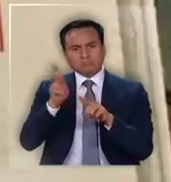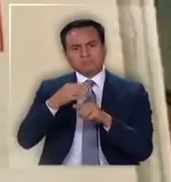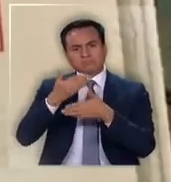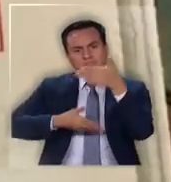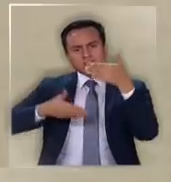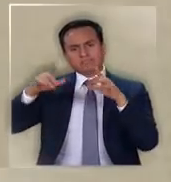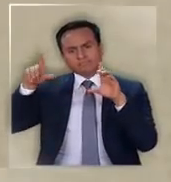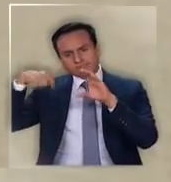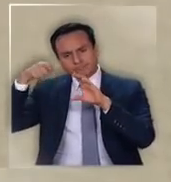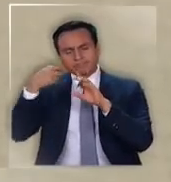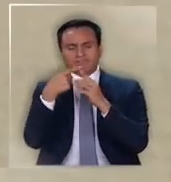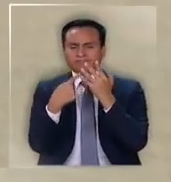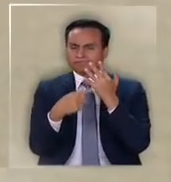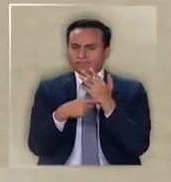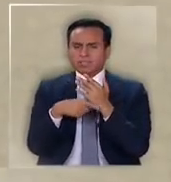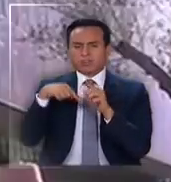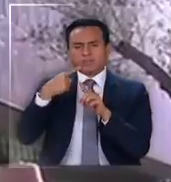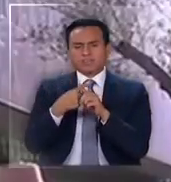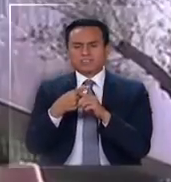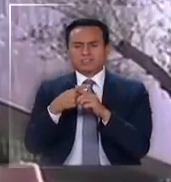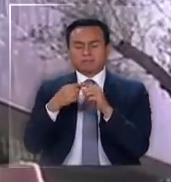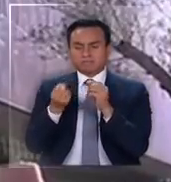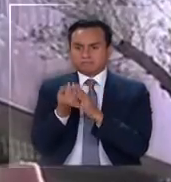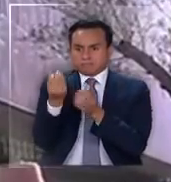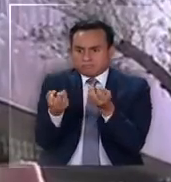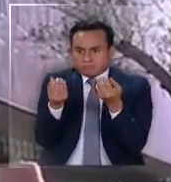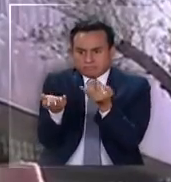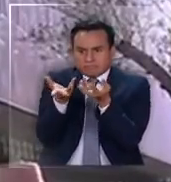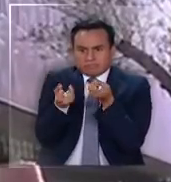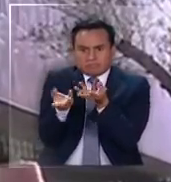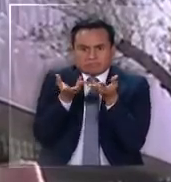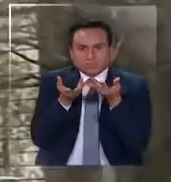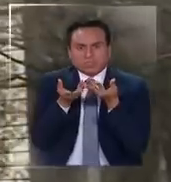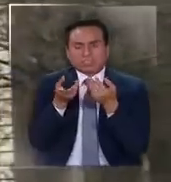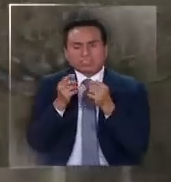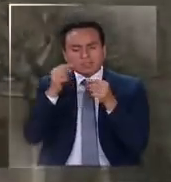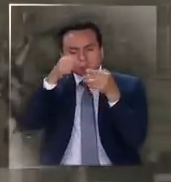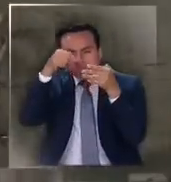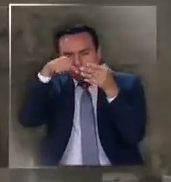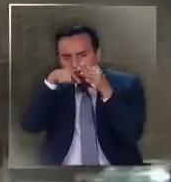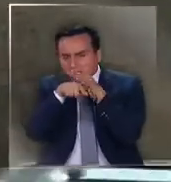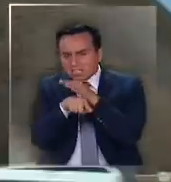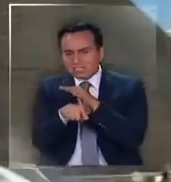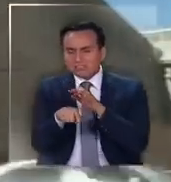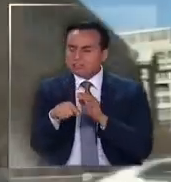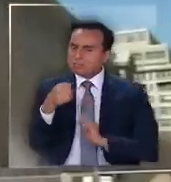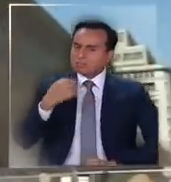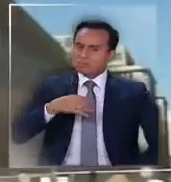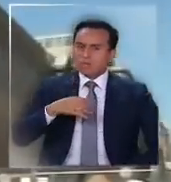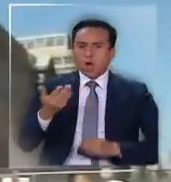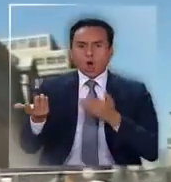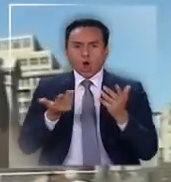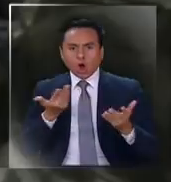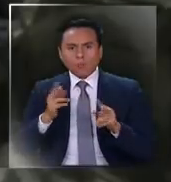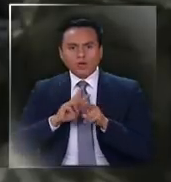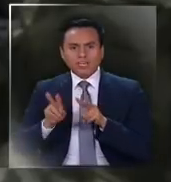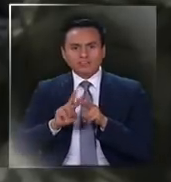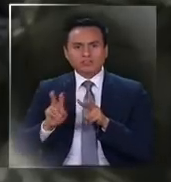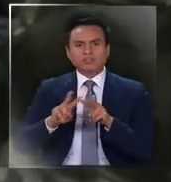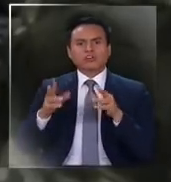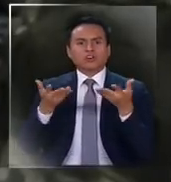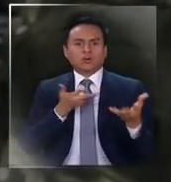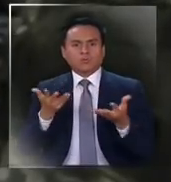medios. Nuevos capítulos, más revelaciones que van brindando detalles sabrosos de cómo se